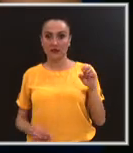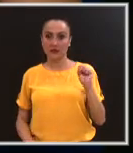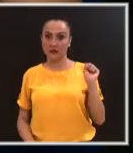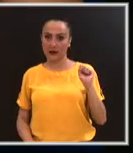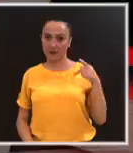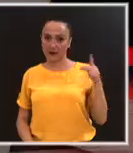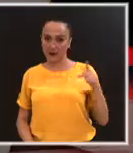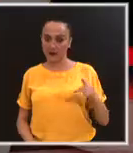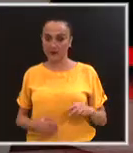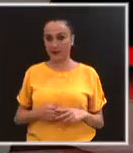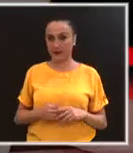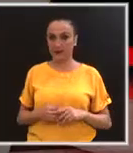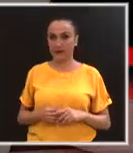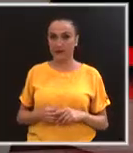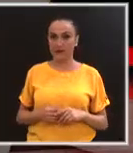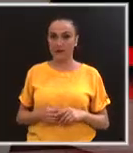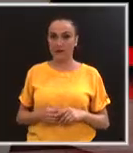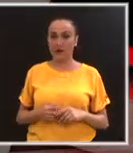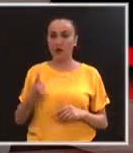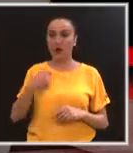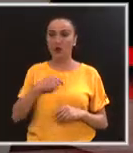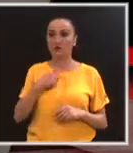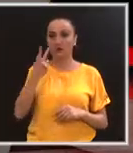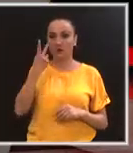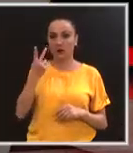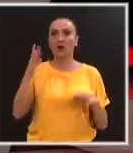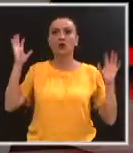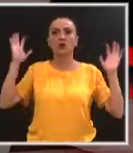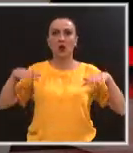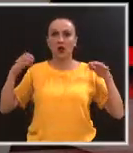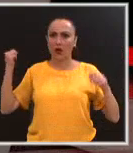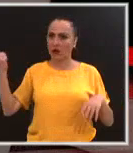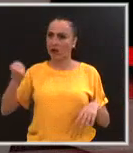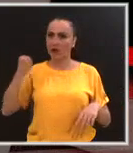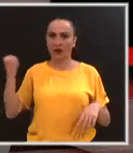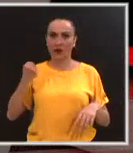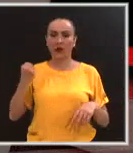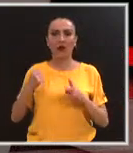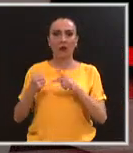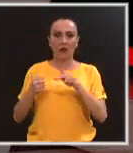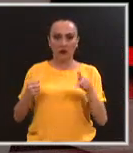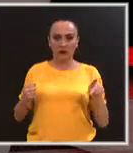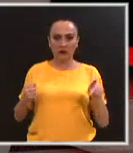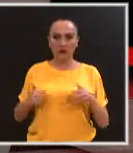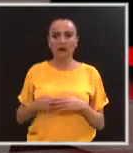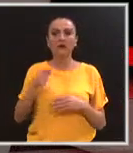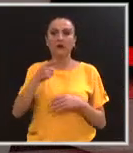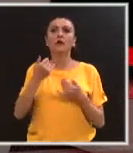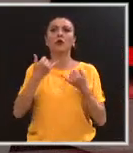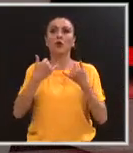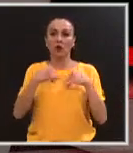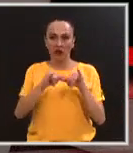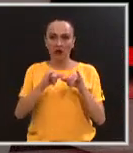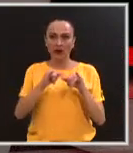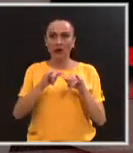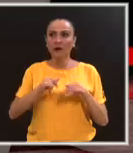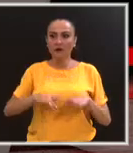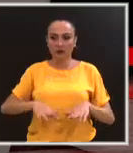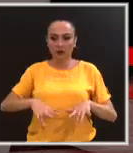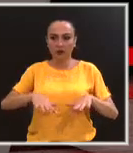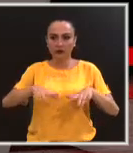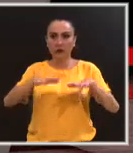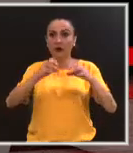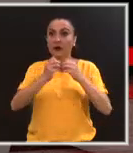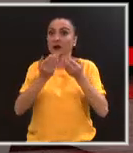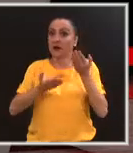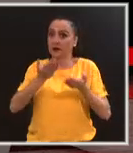Sheila Paniagua como estábamos escuchando llueve con fuerza en puntarenas y esto todavía aumenta las